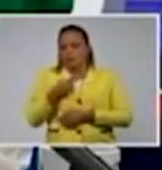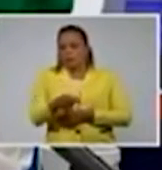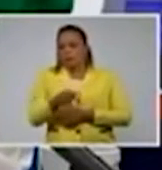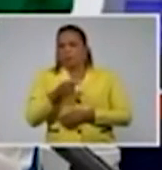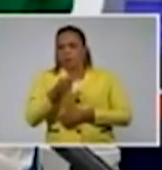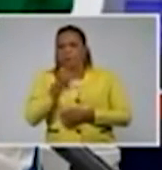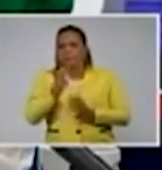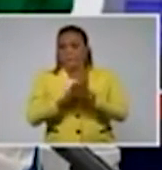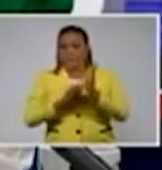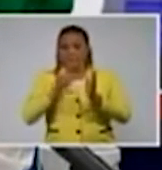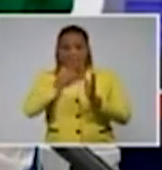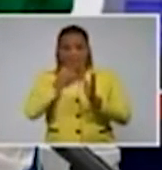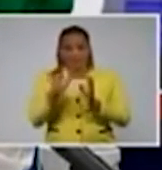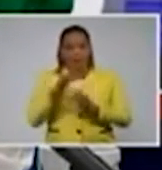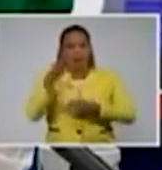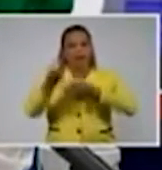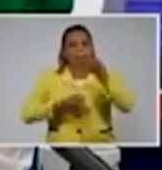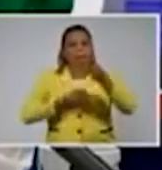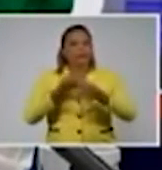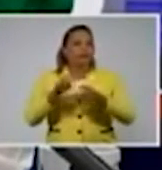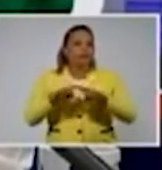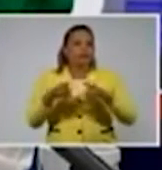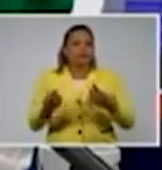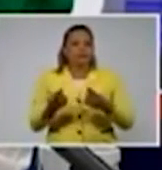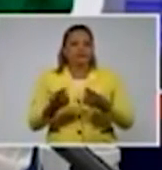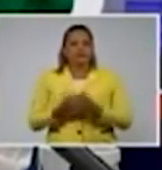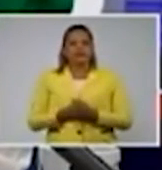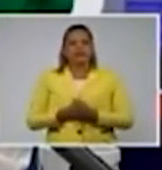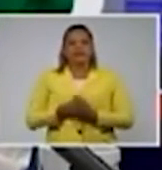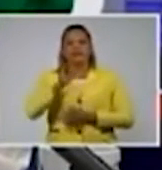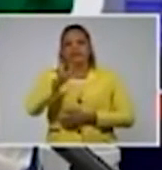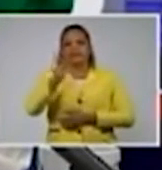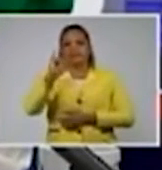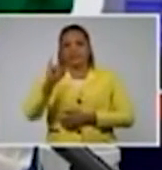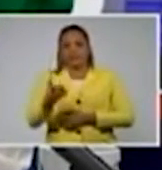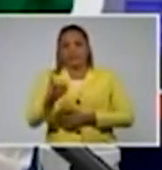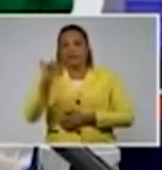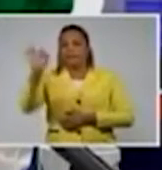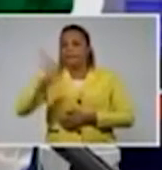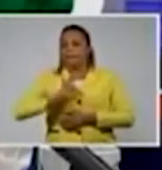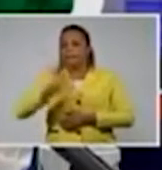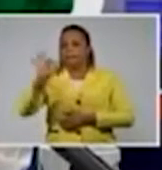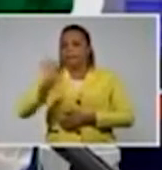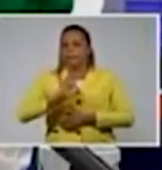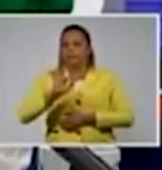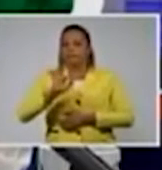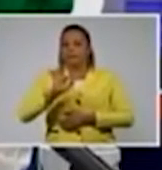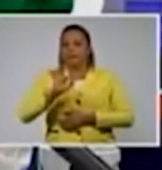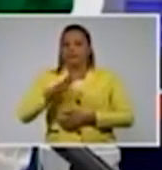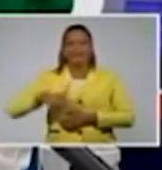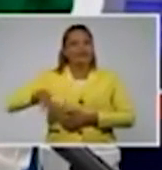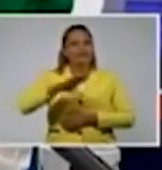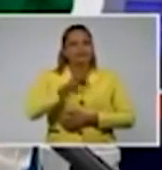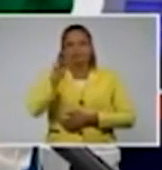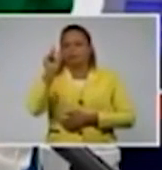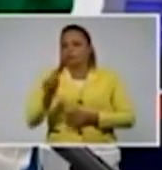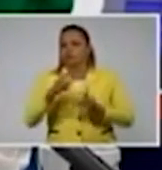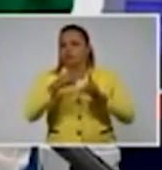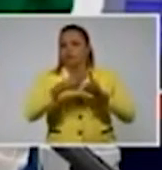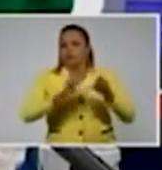este año, plantea que en el 76% de los pacientes que han tenido